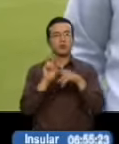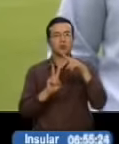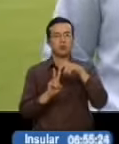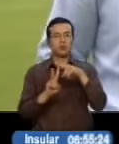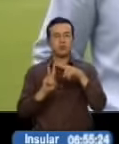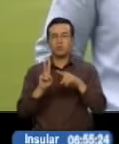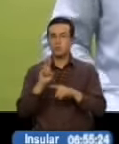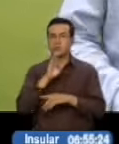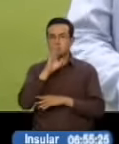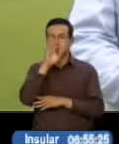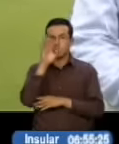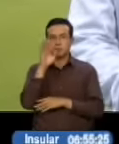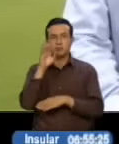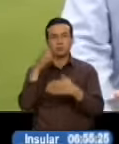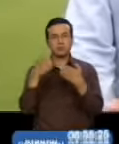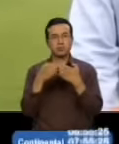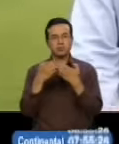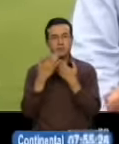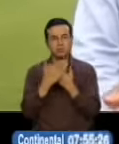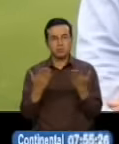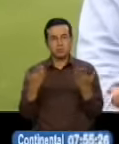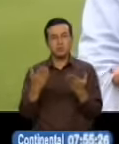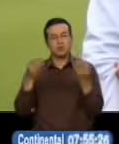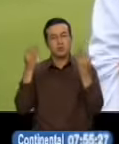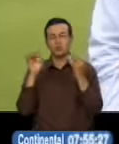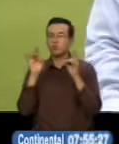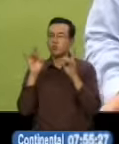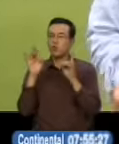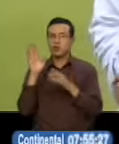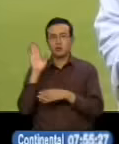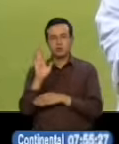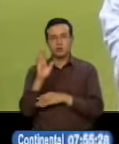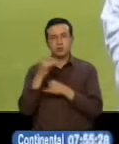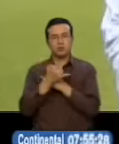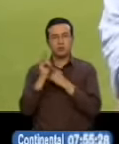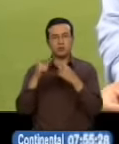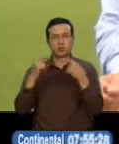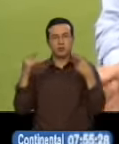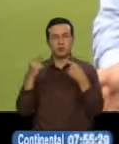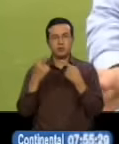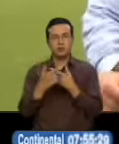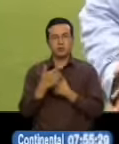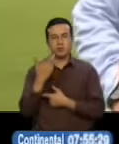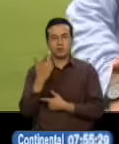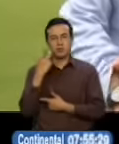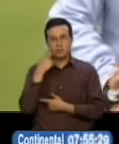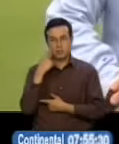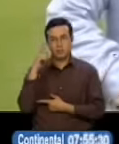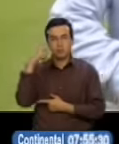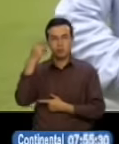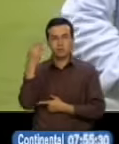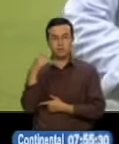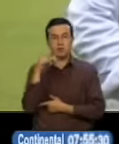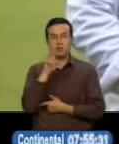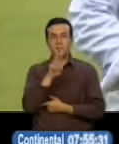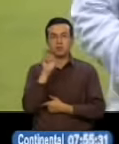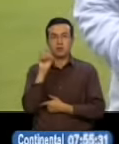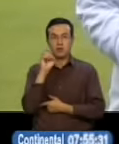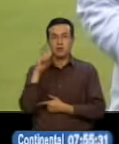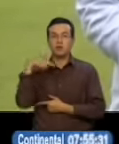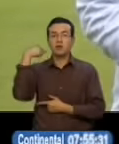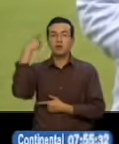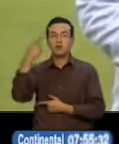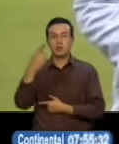nuestra emisión regular del equipo, augurando el mejor de los éxitos en esta gran final ante Atlético Nacional, el partido del próximo miércoles 20 y también lo que